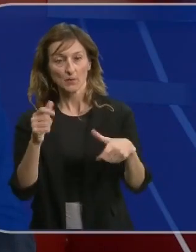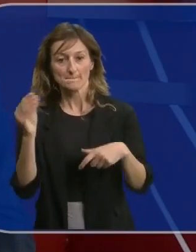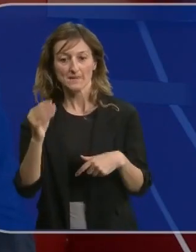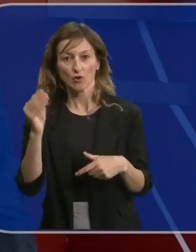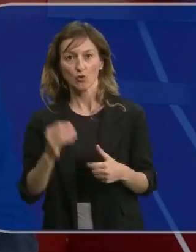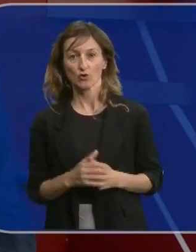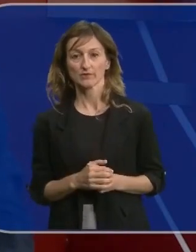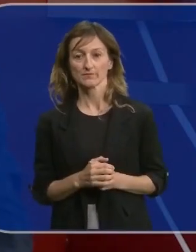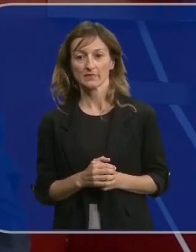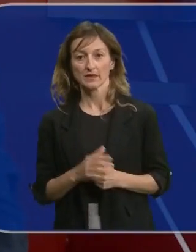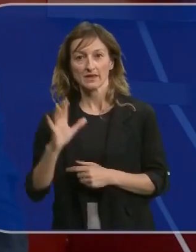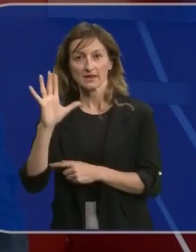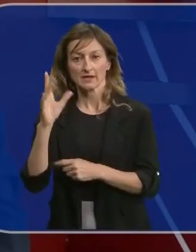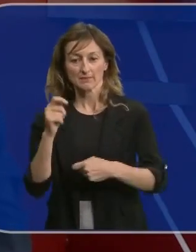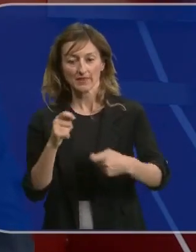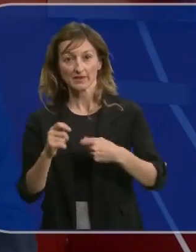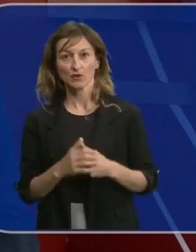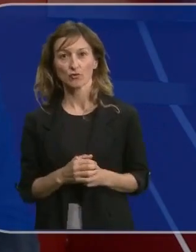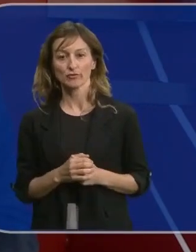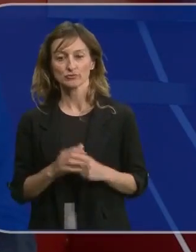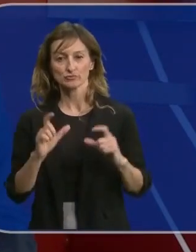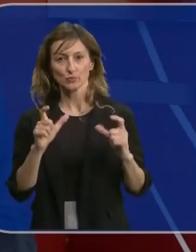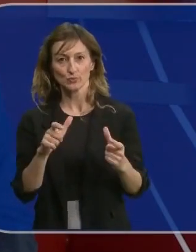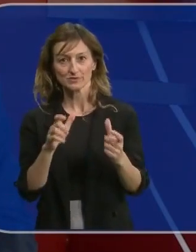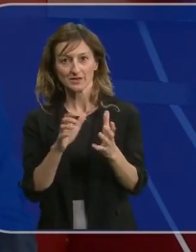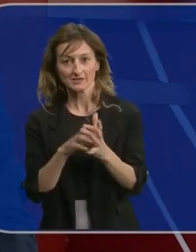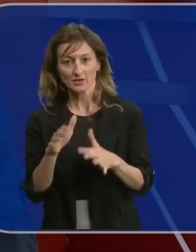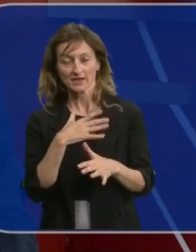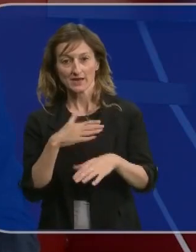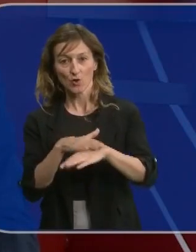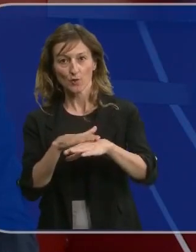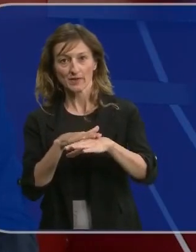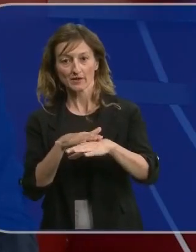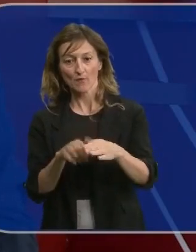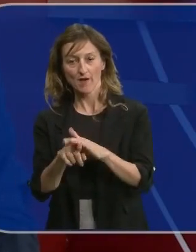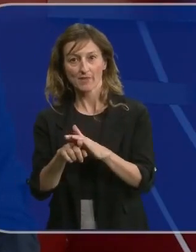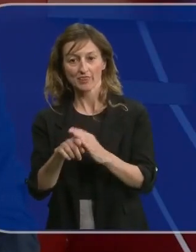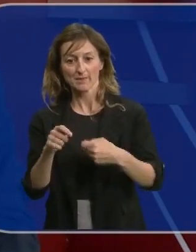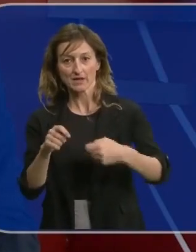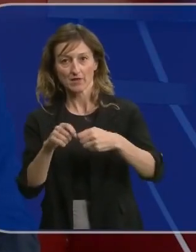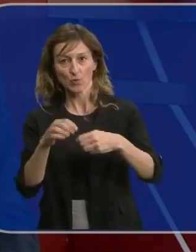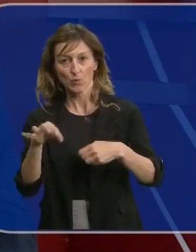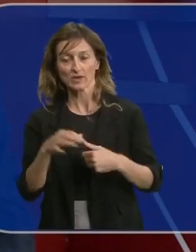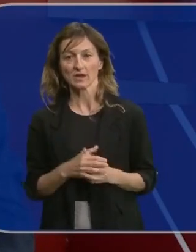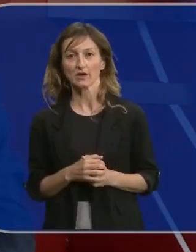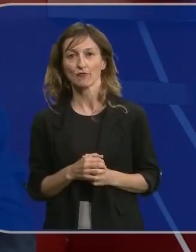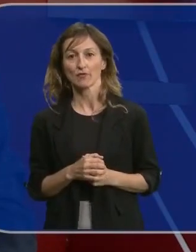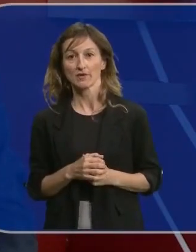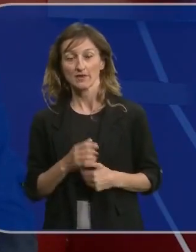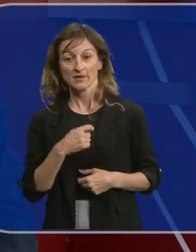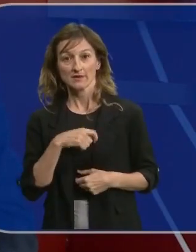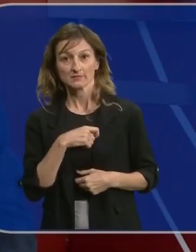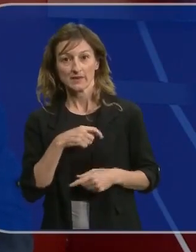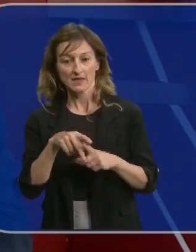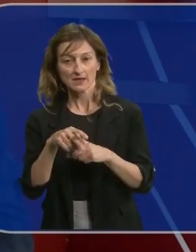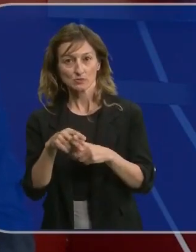mejora regulatoria y clima de negocios la junta de castilla León quiere que el gobierno Avance en la dotación de un mercado único y abierto en el conjunto de España